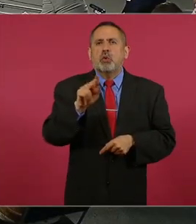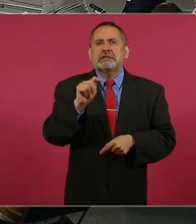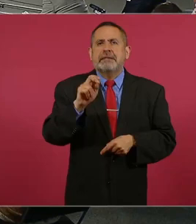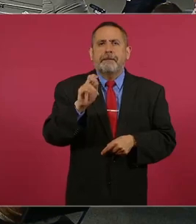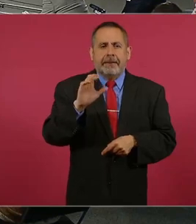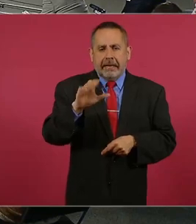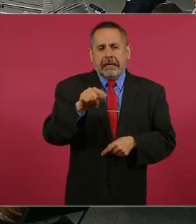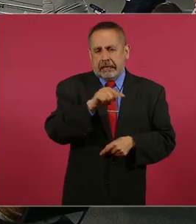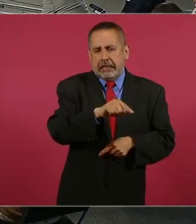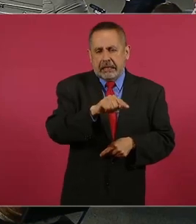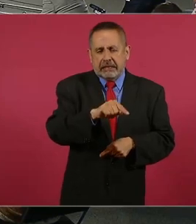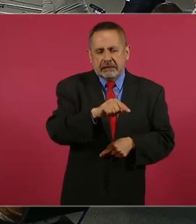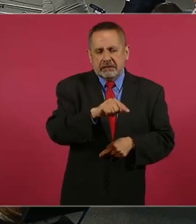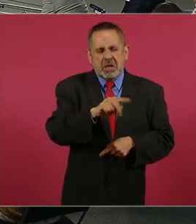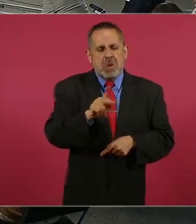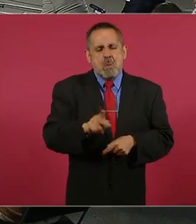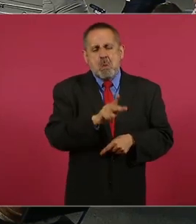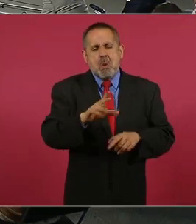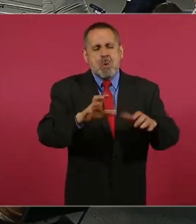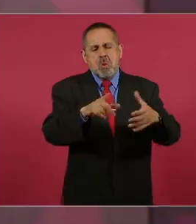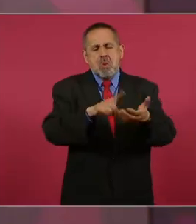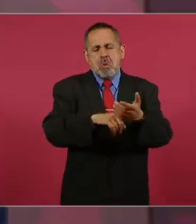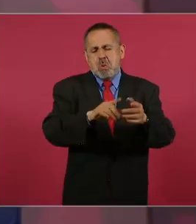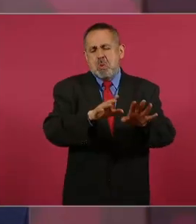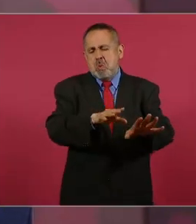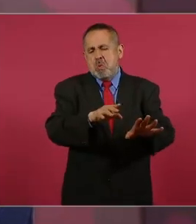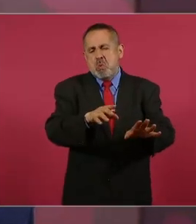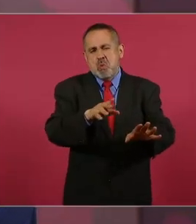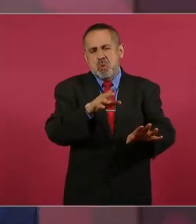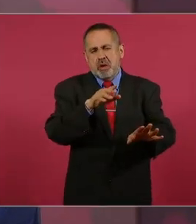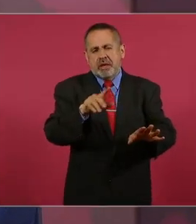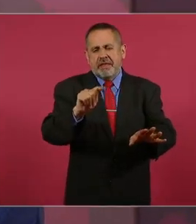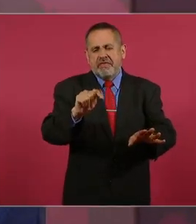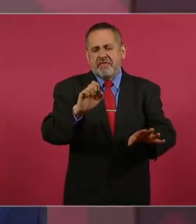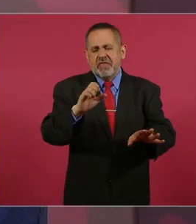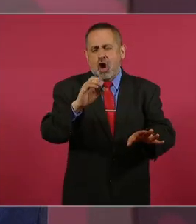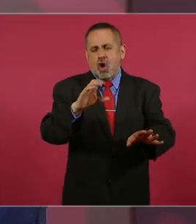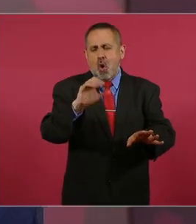un pueblo histórico, Tecoac,